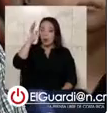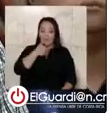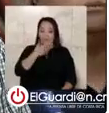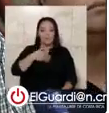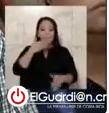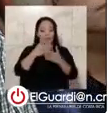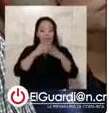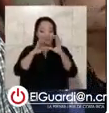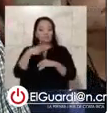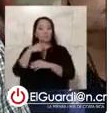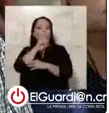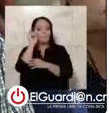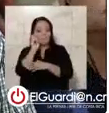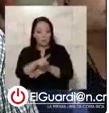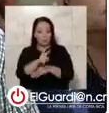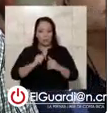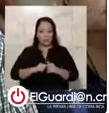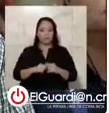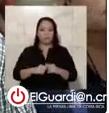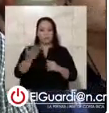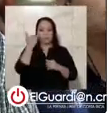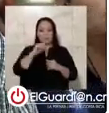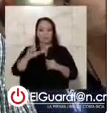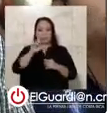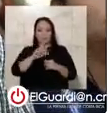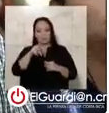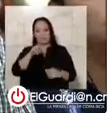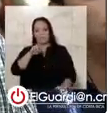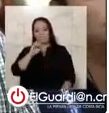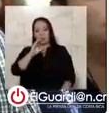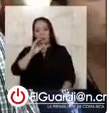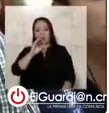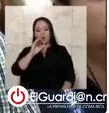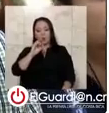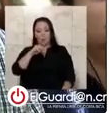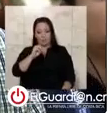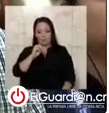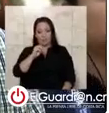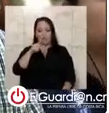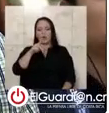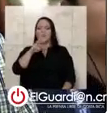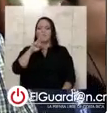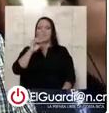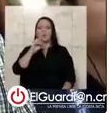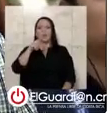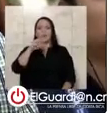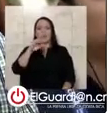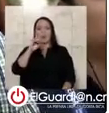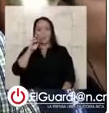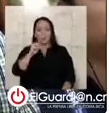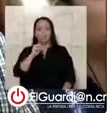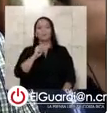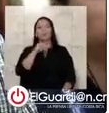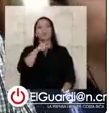tardes. Quería consultarle que, bueno, el pasado lunes la Coprocom pidió revisar el decreto para 5G. La pregunta es, ¿qué